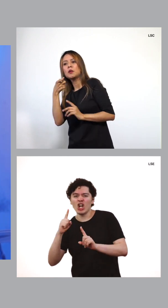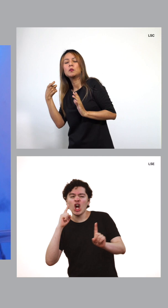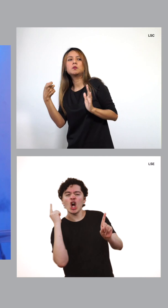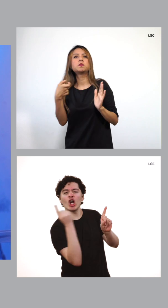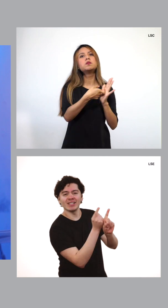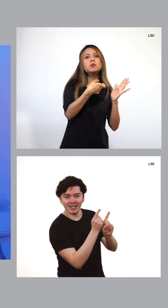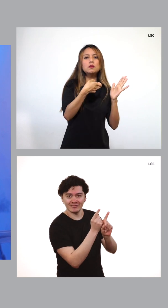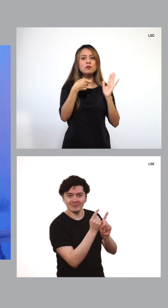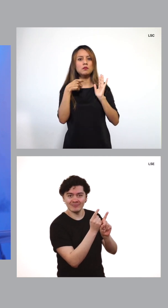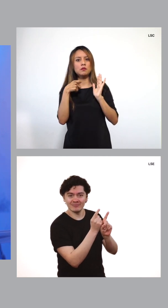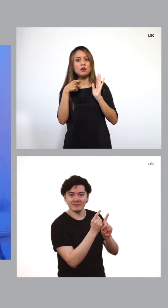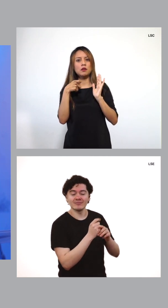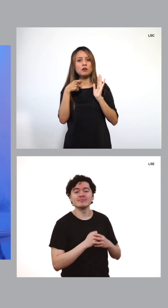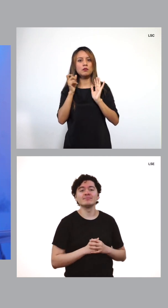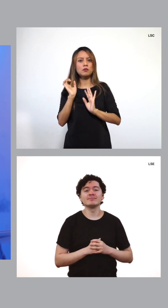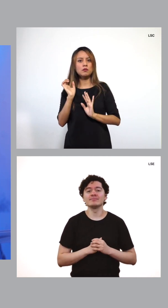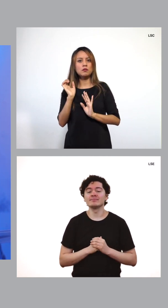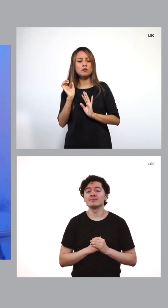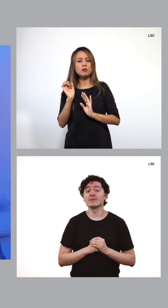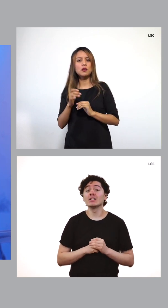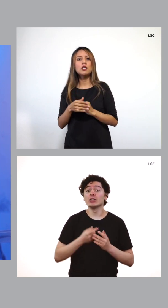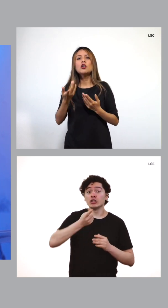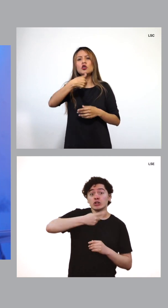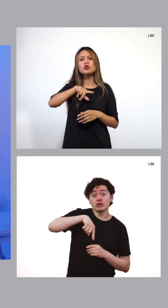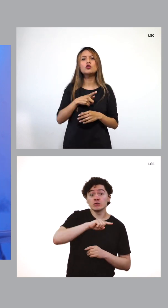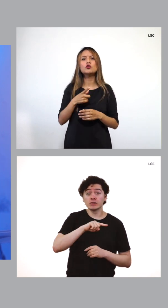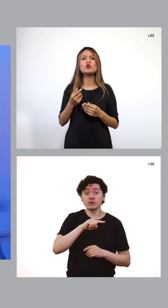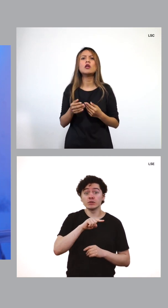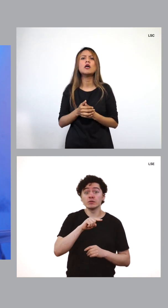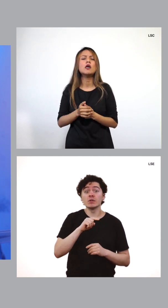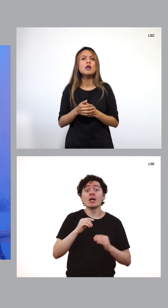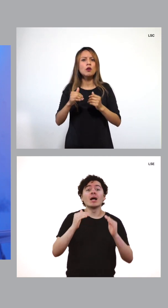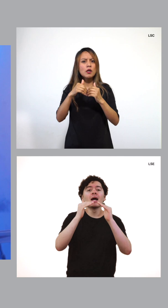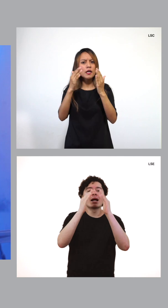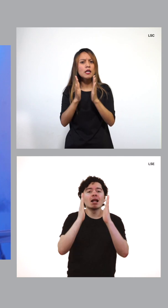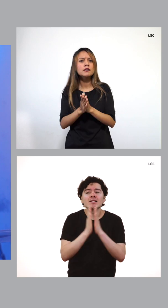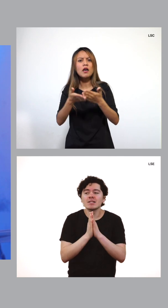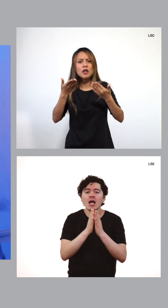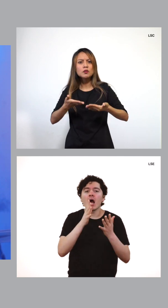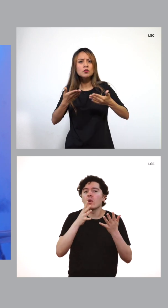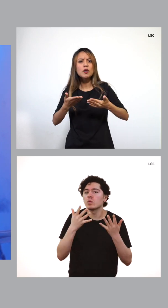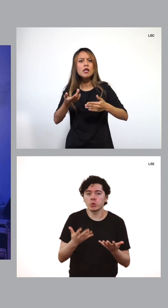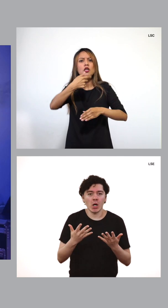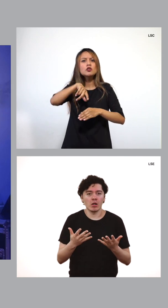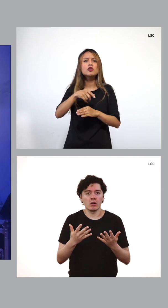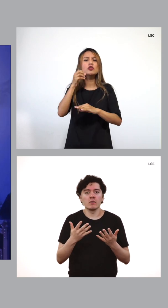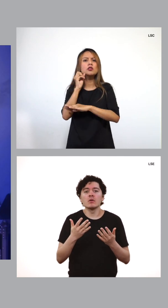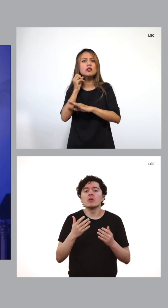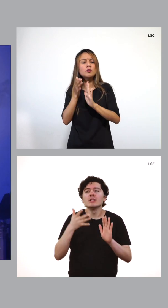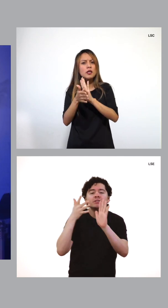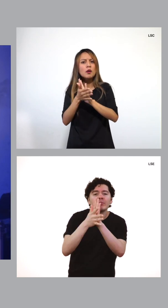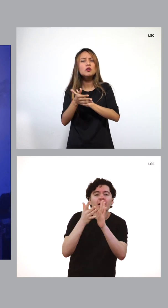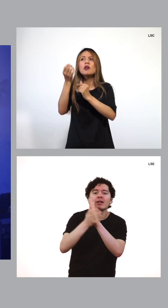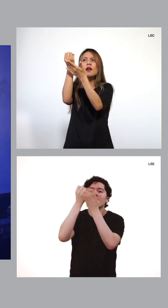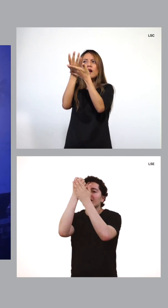es el diablo. Y aunque somos una iglesia contemporánea, obviamente, y hablamos del mensaje de la gracia y del perdón, no nos olvidamos que